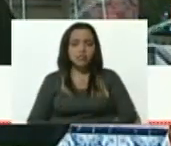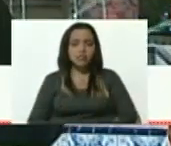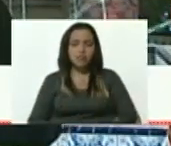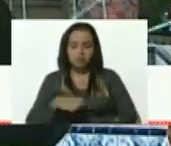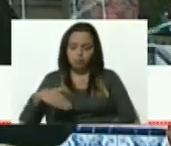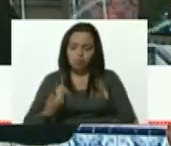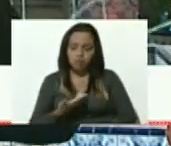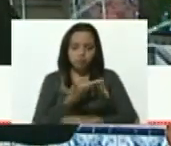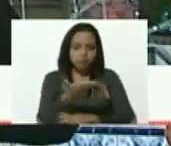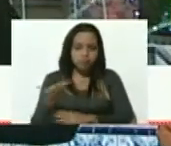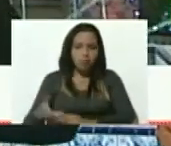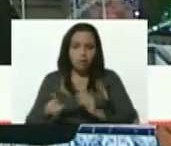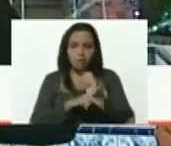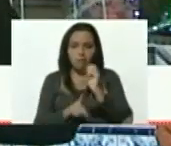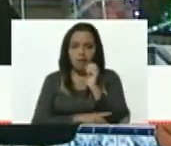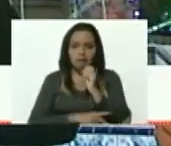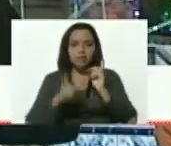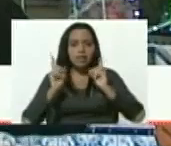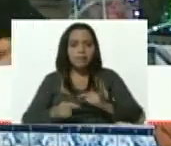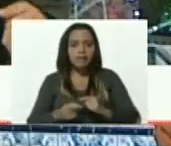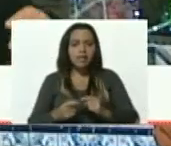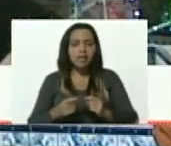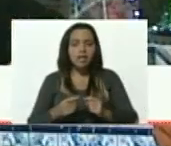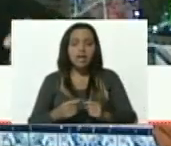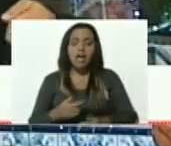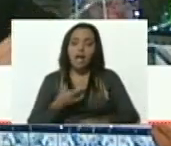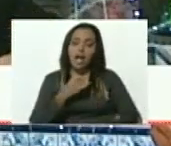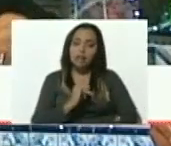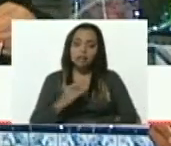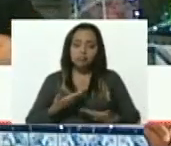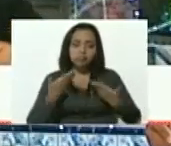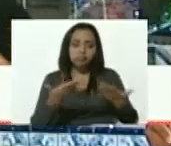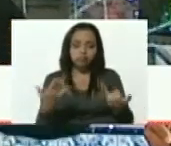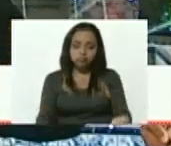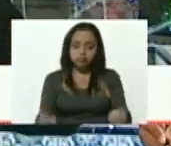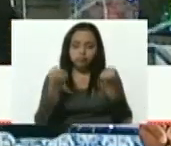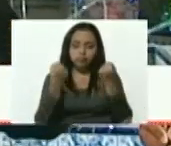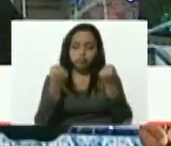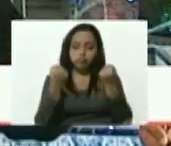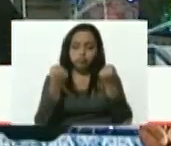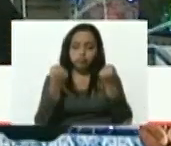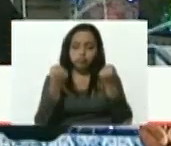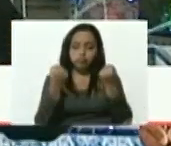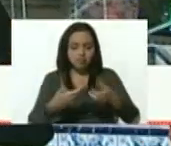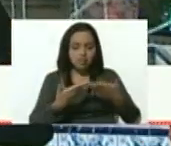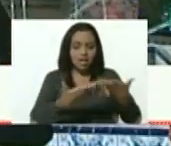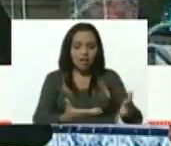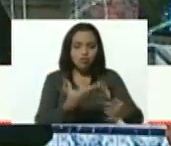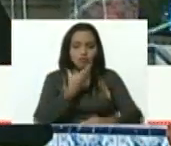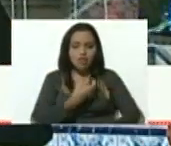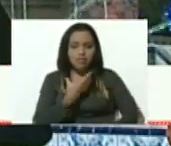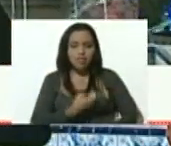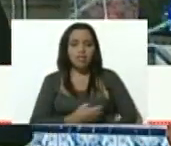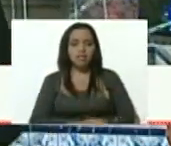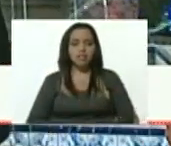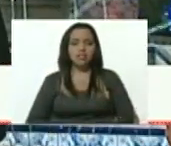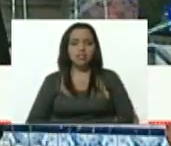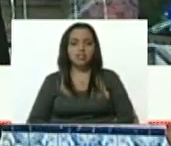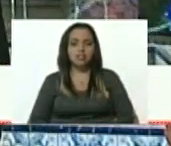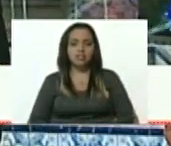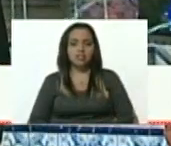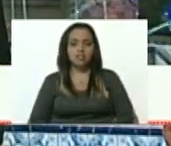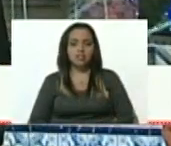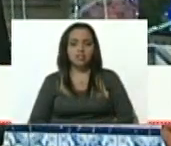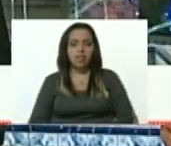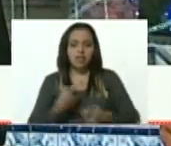parques. Aprobé también 500 gimnasios de estos modulares. Navidad. Pero yo